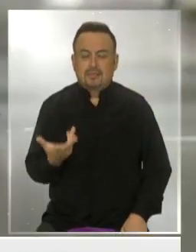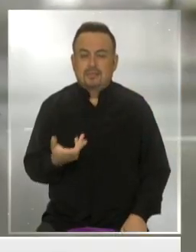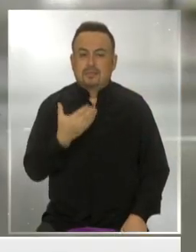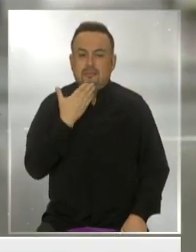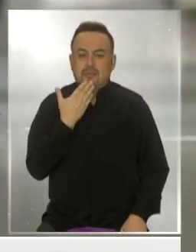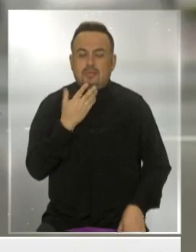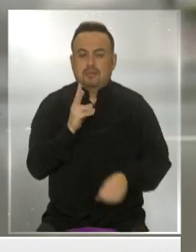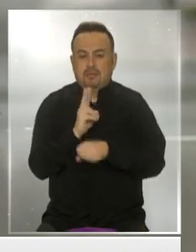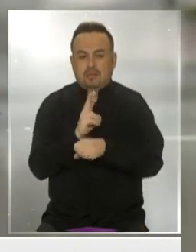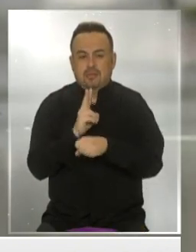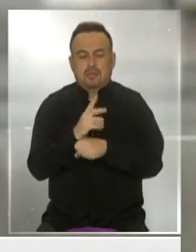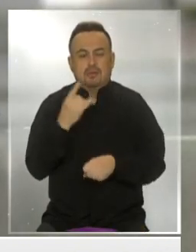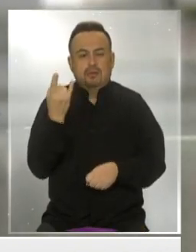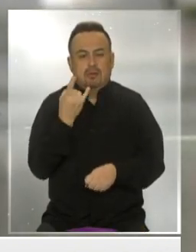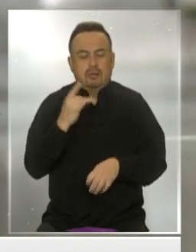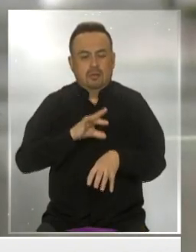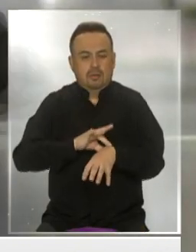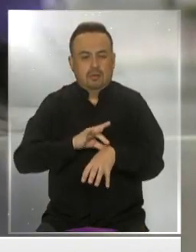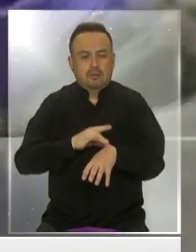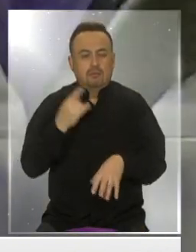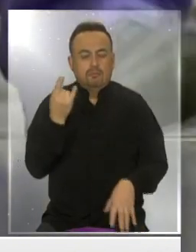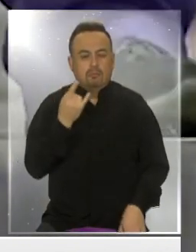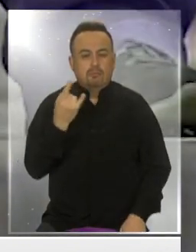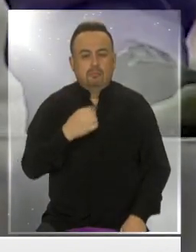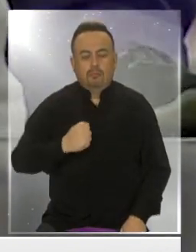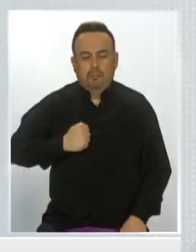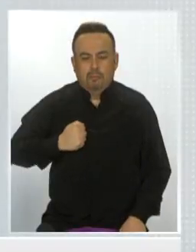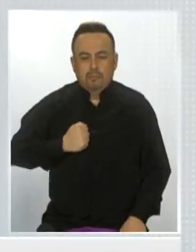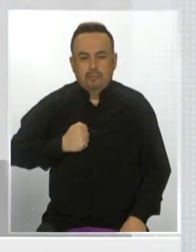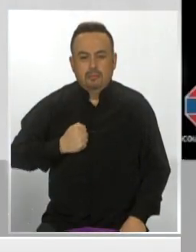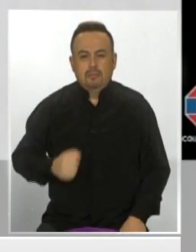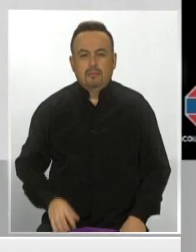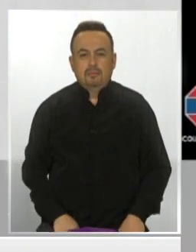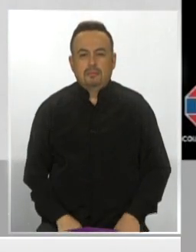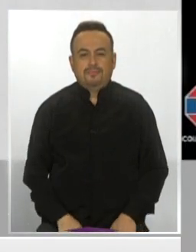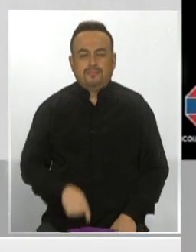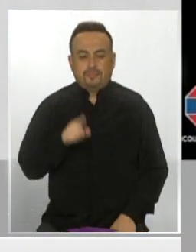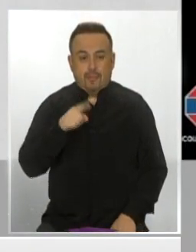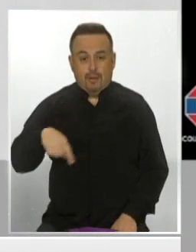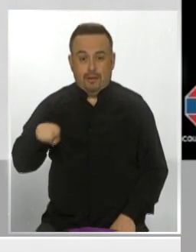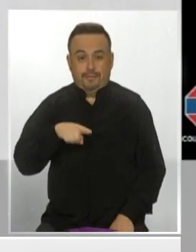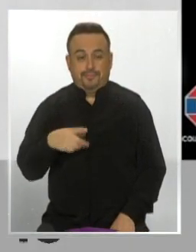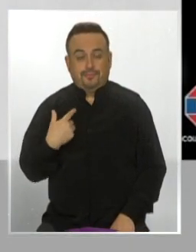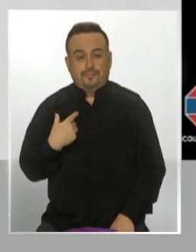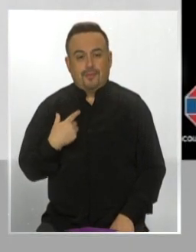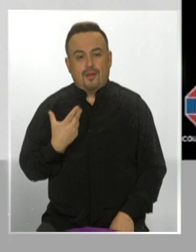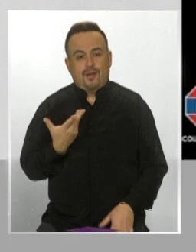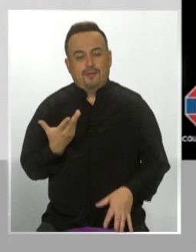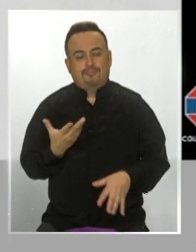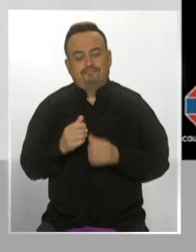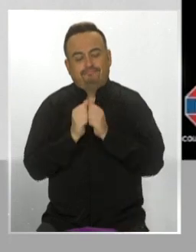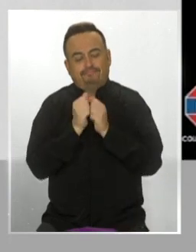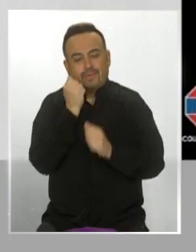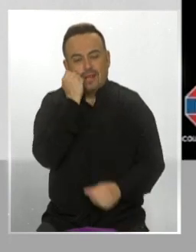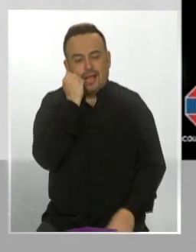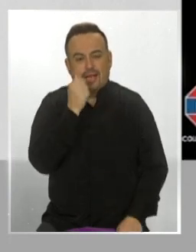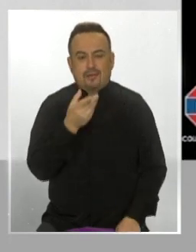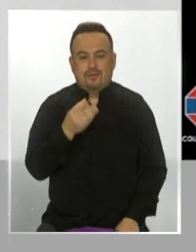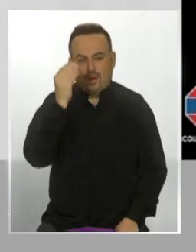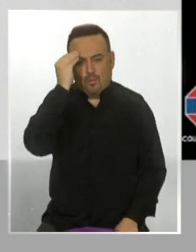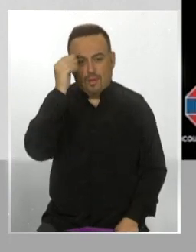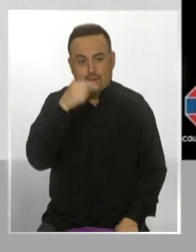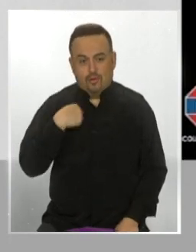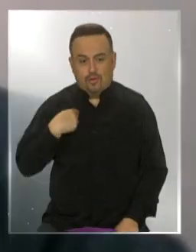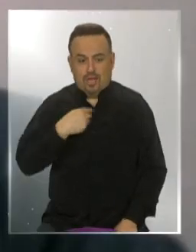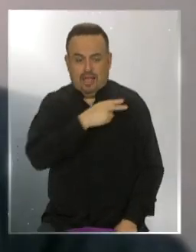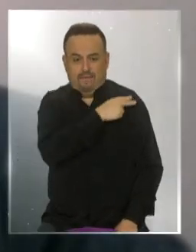fue docente en la Facultad de Medicina de la Universidad Católica. Sus colegas lo recuerdan con cariño. Y yo fui su